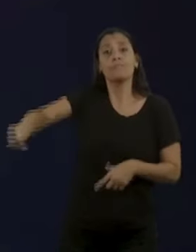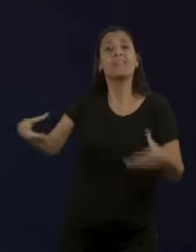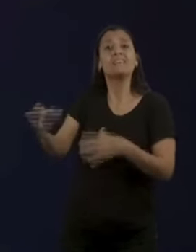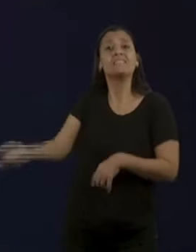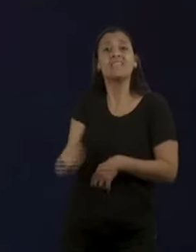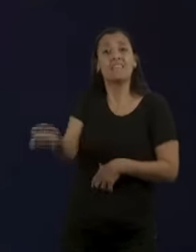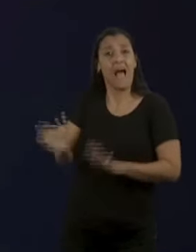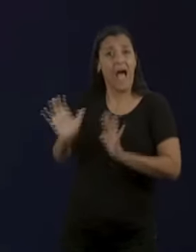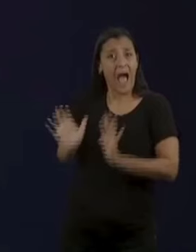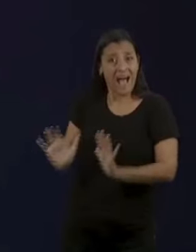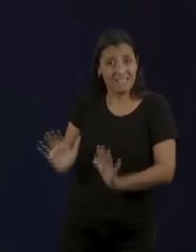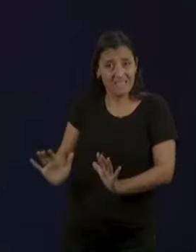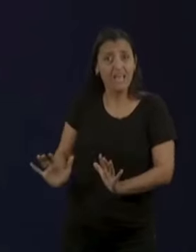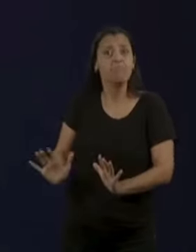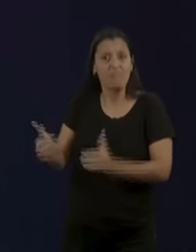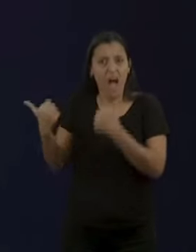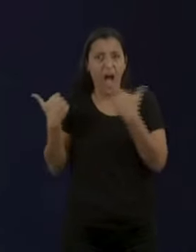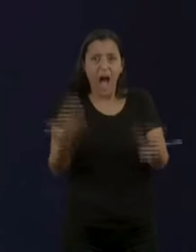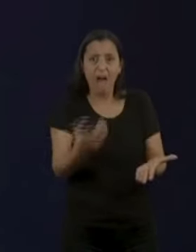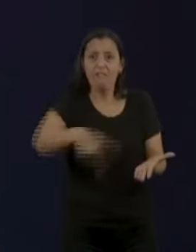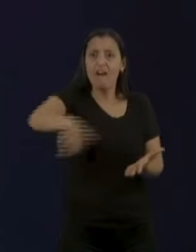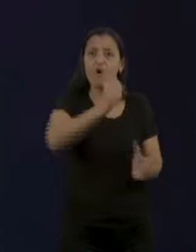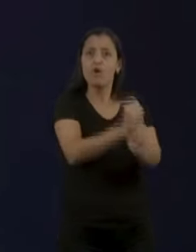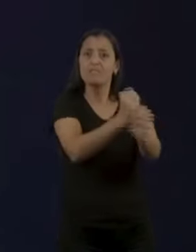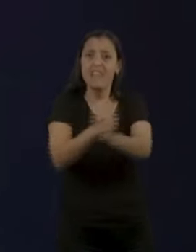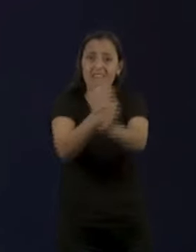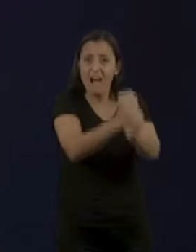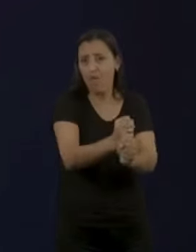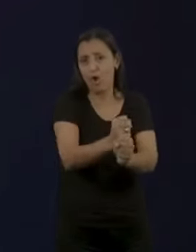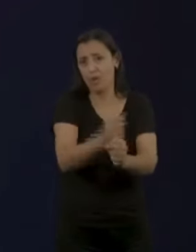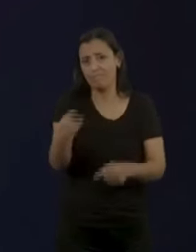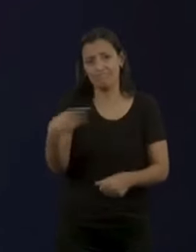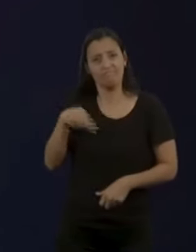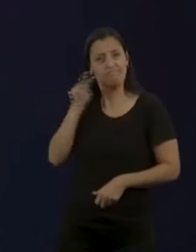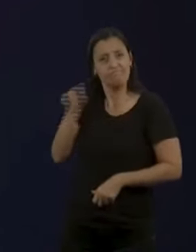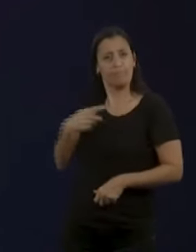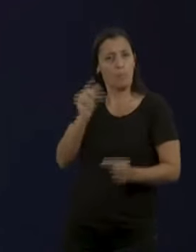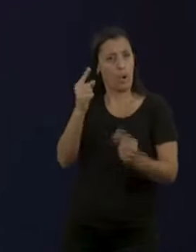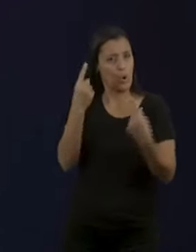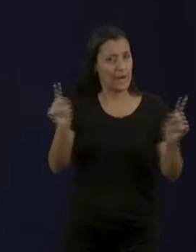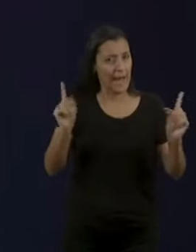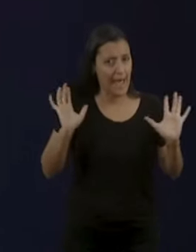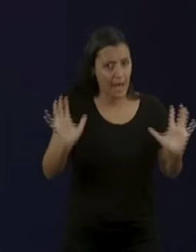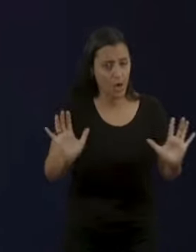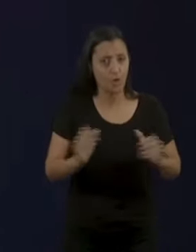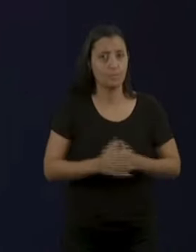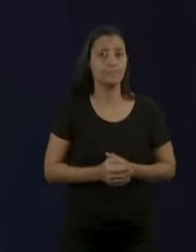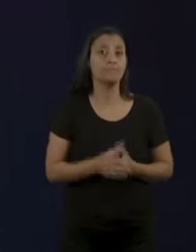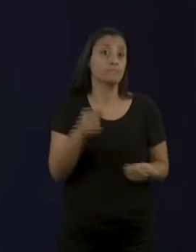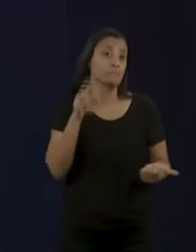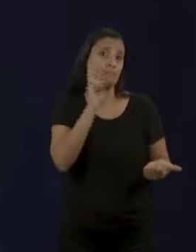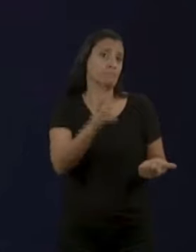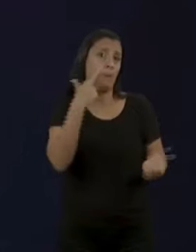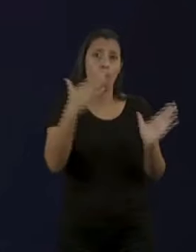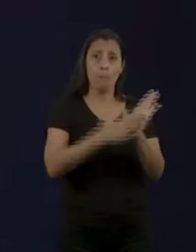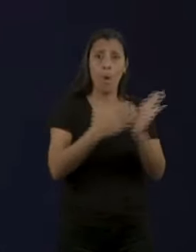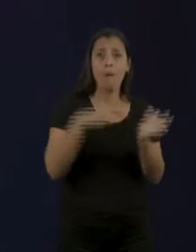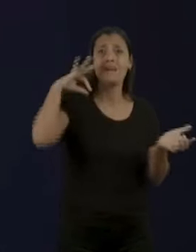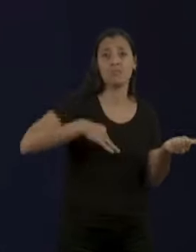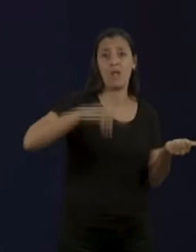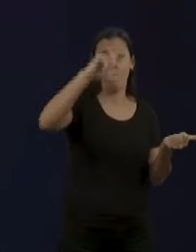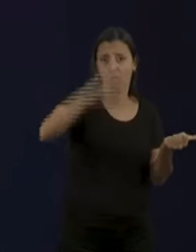efectivamente sido un beneficio para los trabajadores bueno Es raro no digo estás con salario real destruido